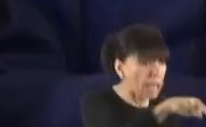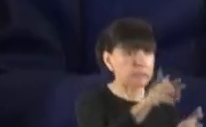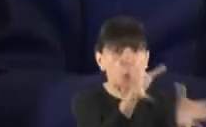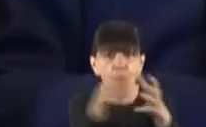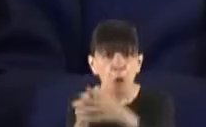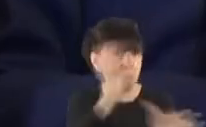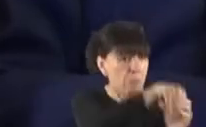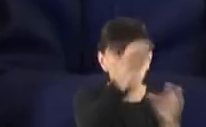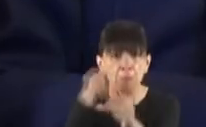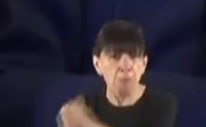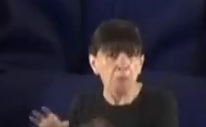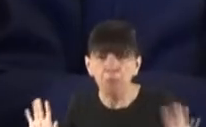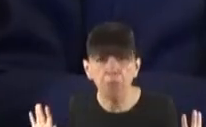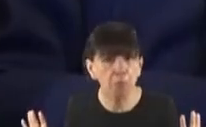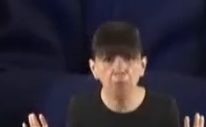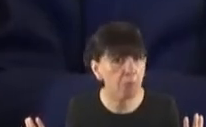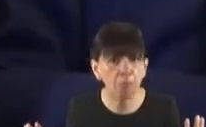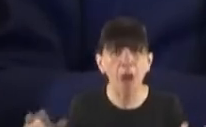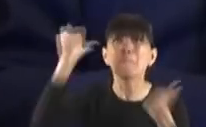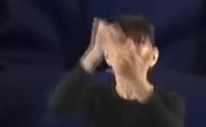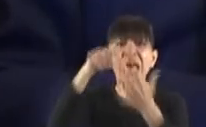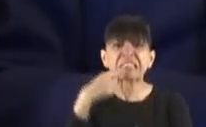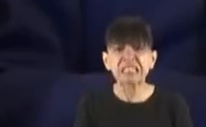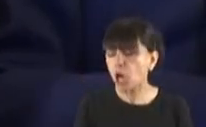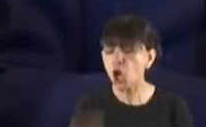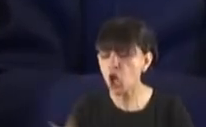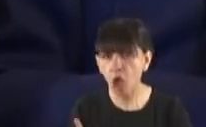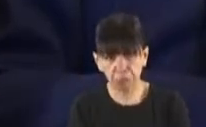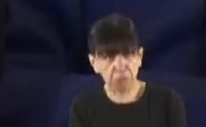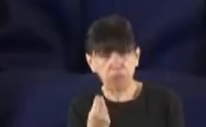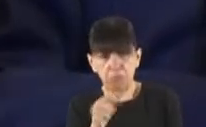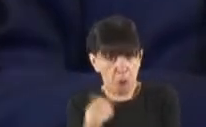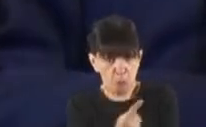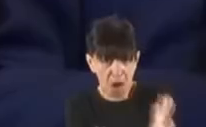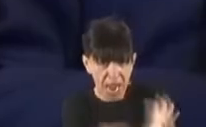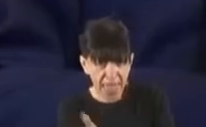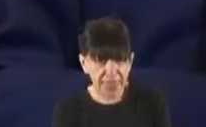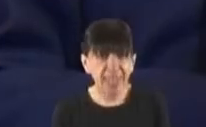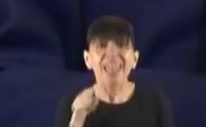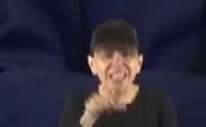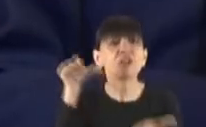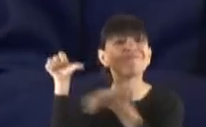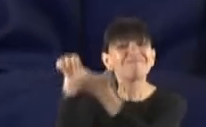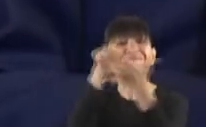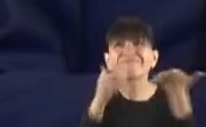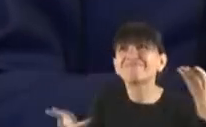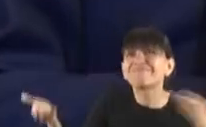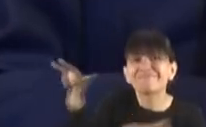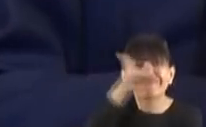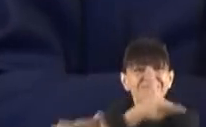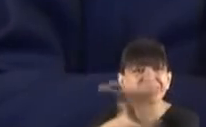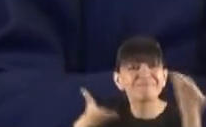Nadie puede cuestionar eso. Eso es el multilateralismo. Y el multilateralismo nos exige